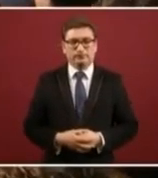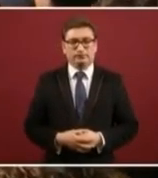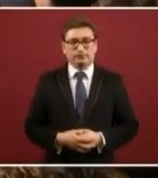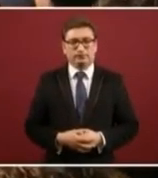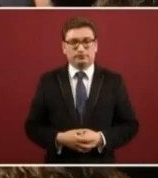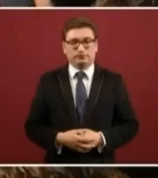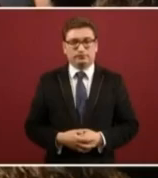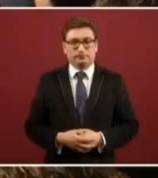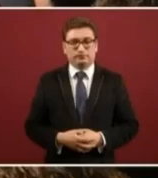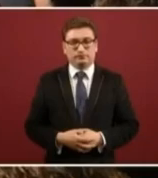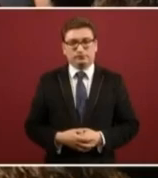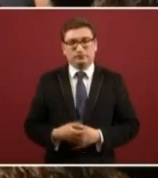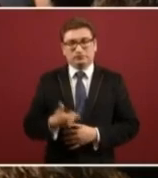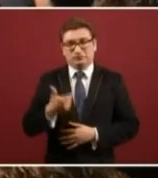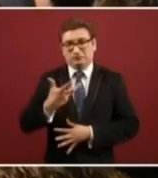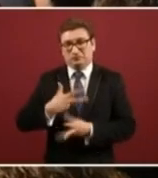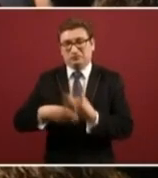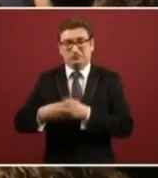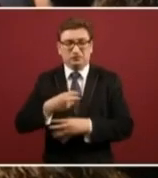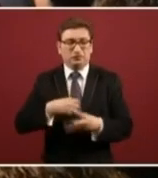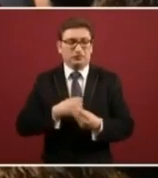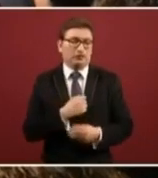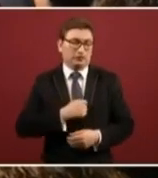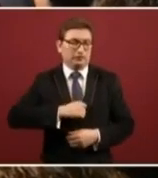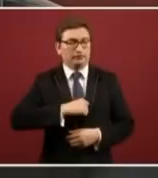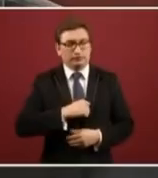y desde luego de tráfico de influencia,